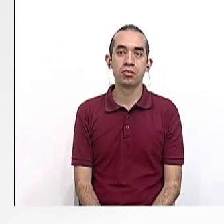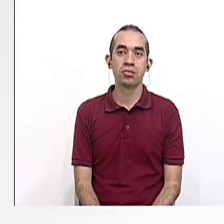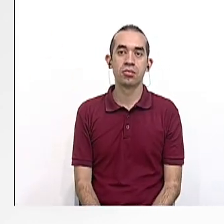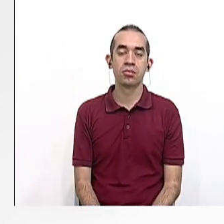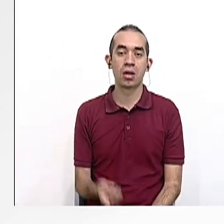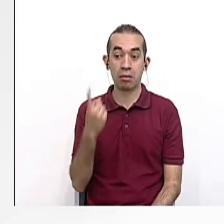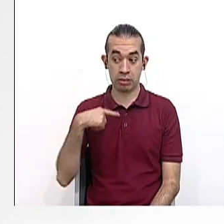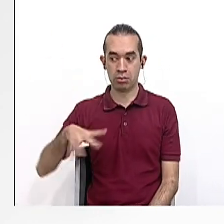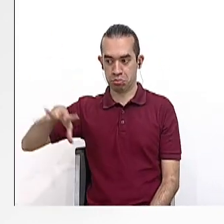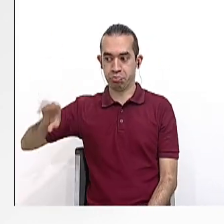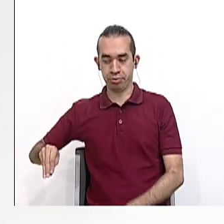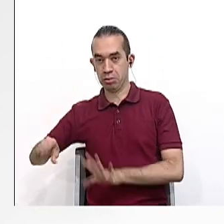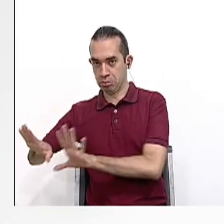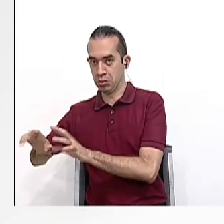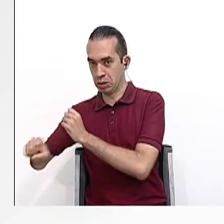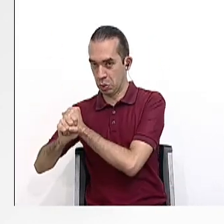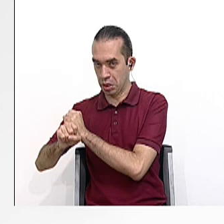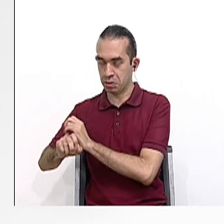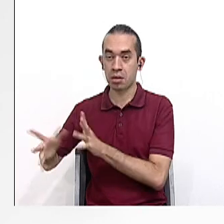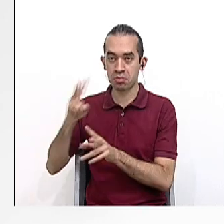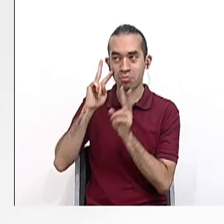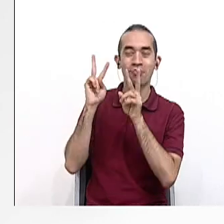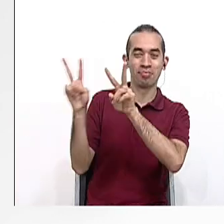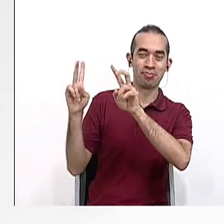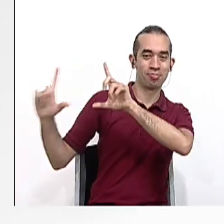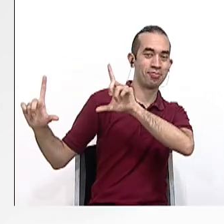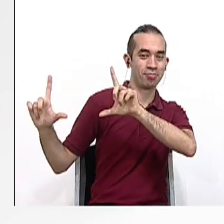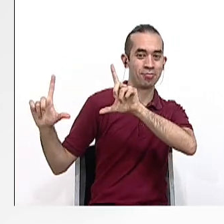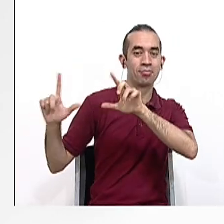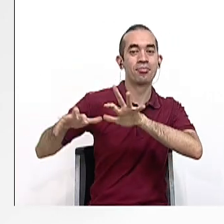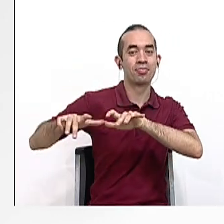se apaga. Listo.